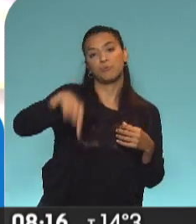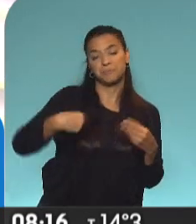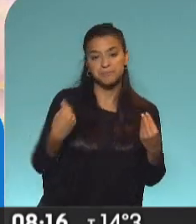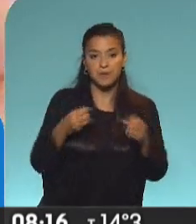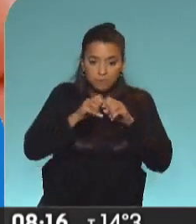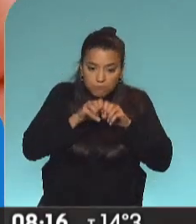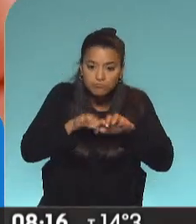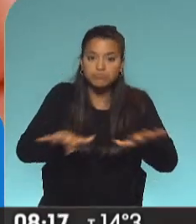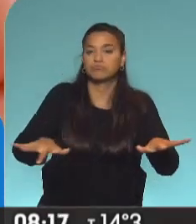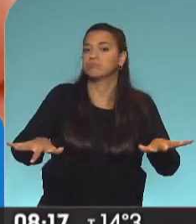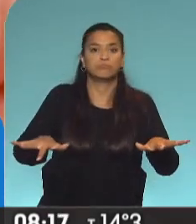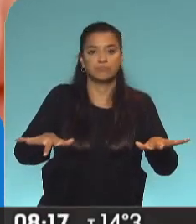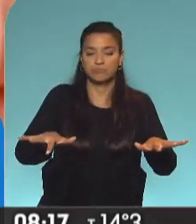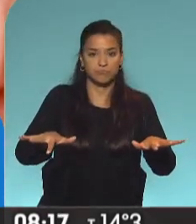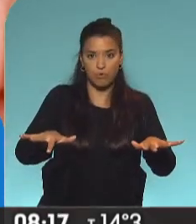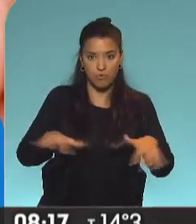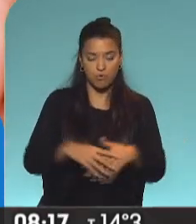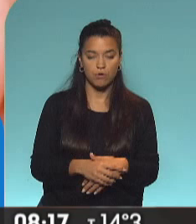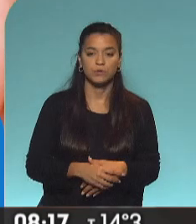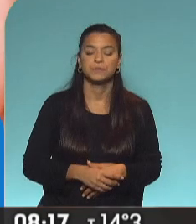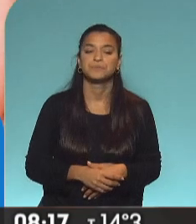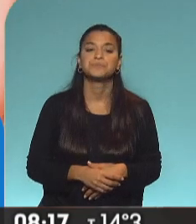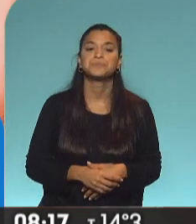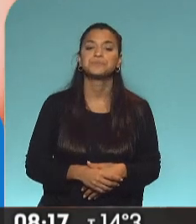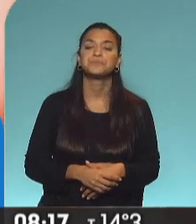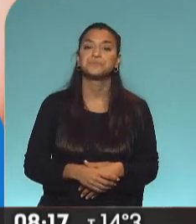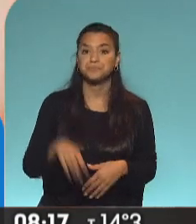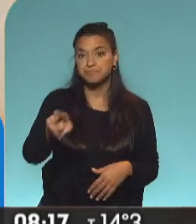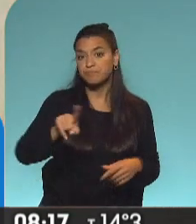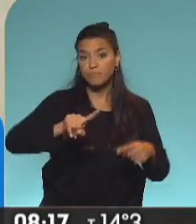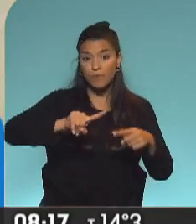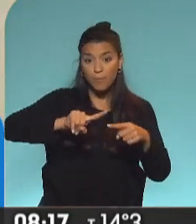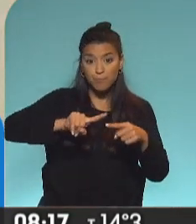la expansión del contagio. Con esa